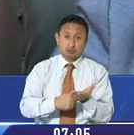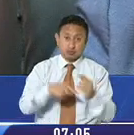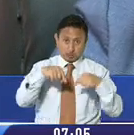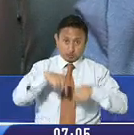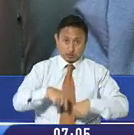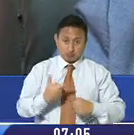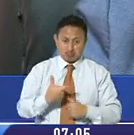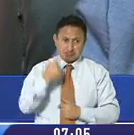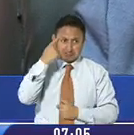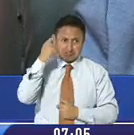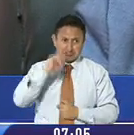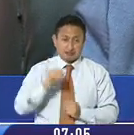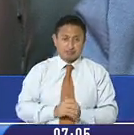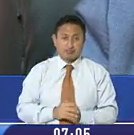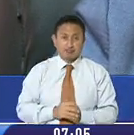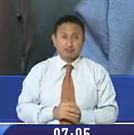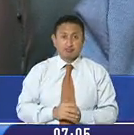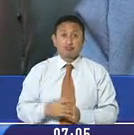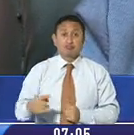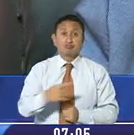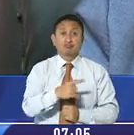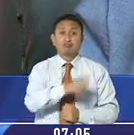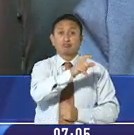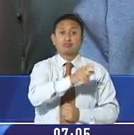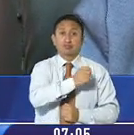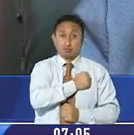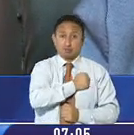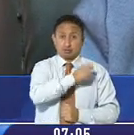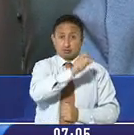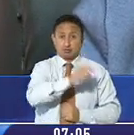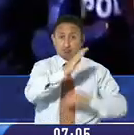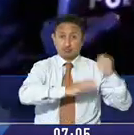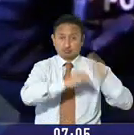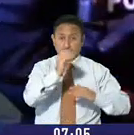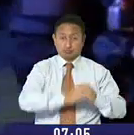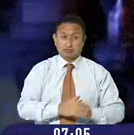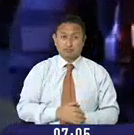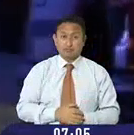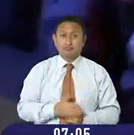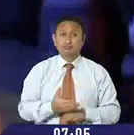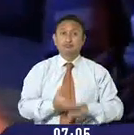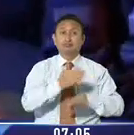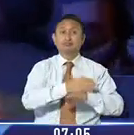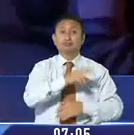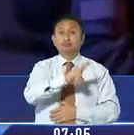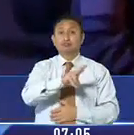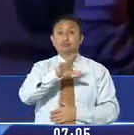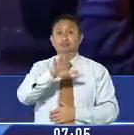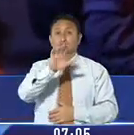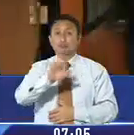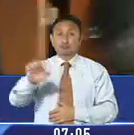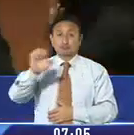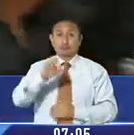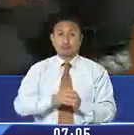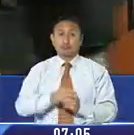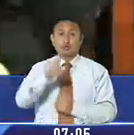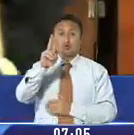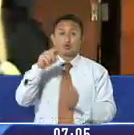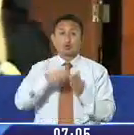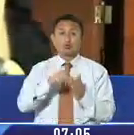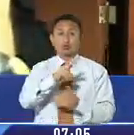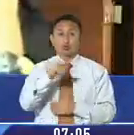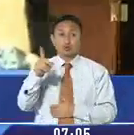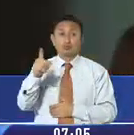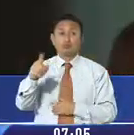consideramos que van a ratificar el estado de inocencia de las personas a quien defiendo. El pasado 25 de enero del 2021, el ex vicepresidente Jorge